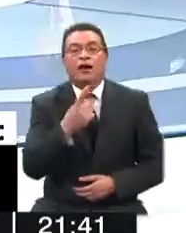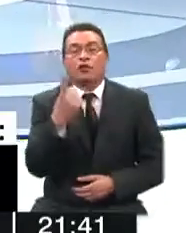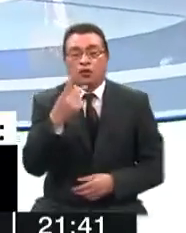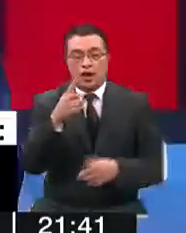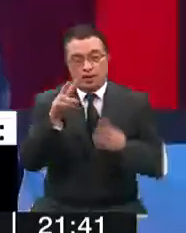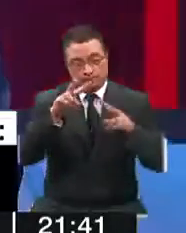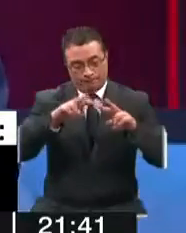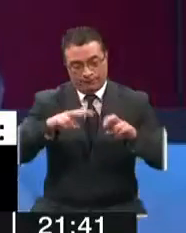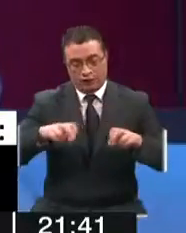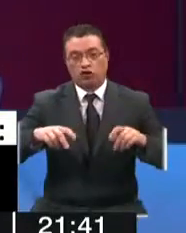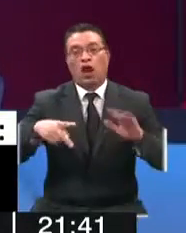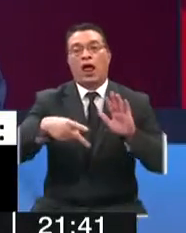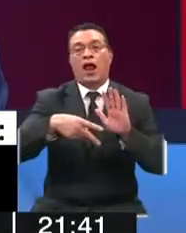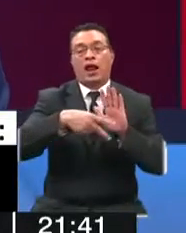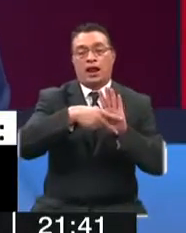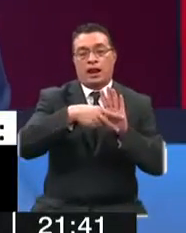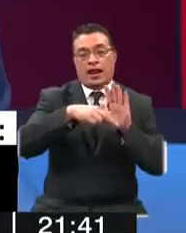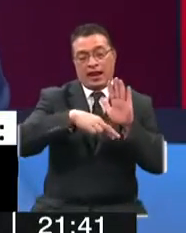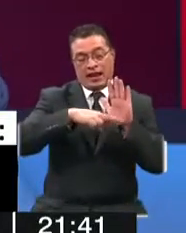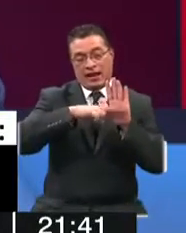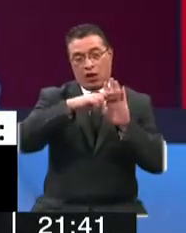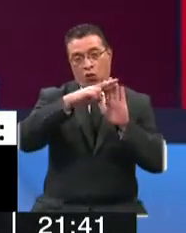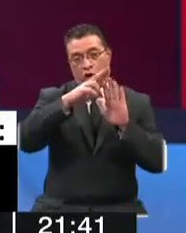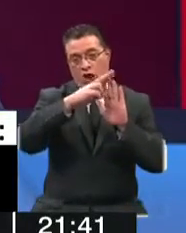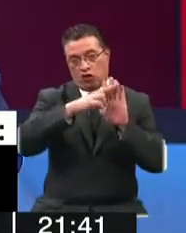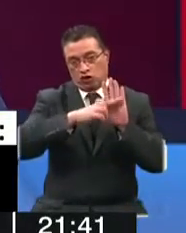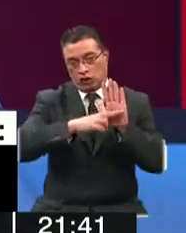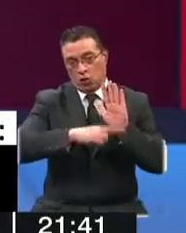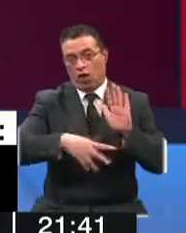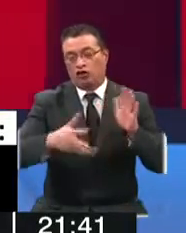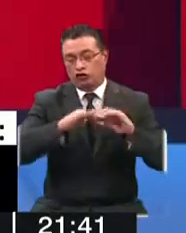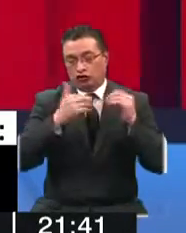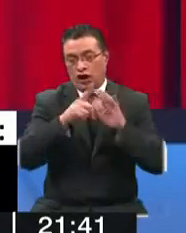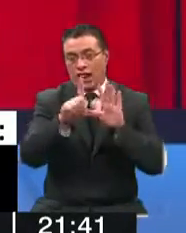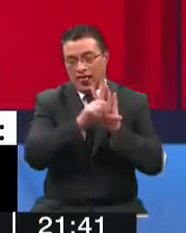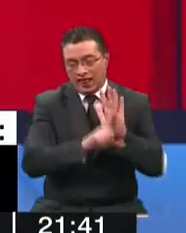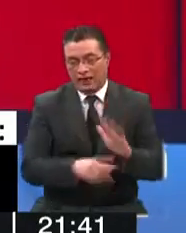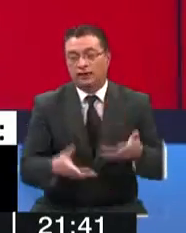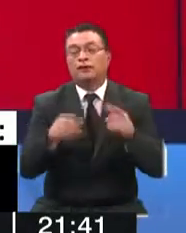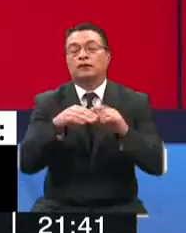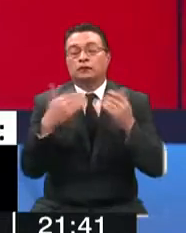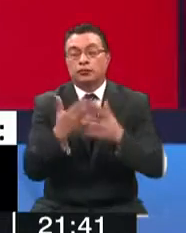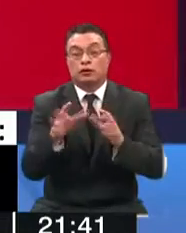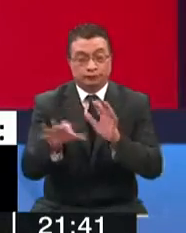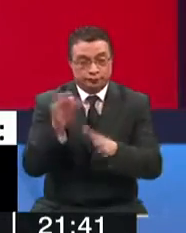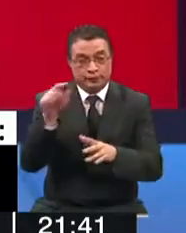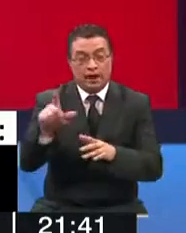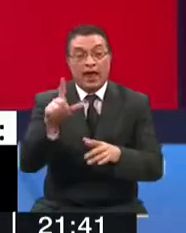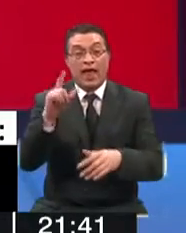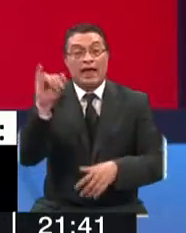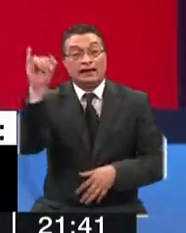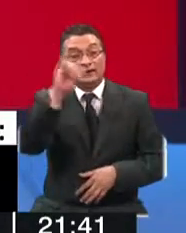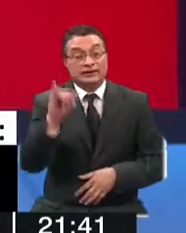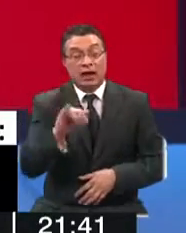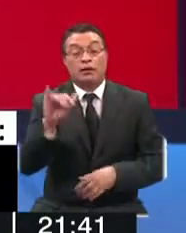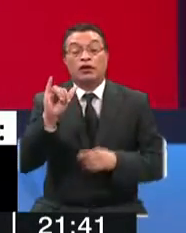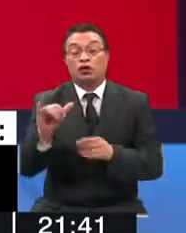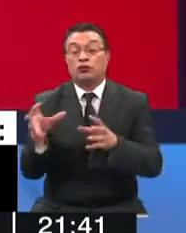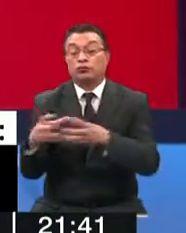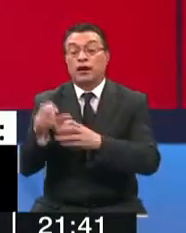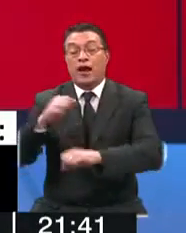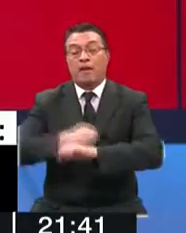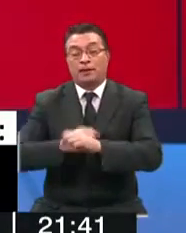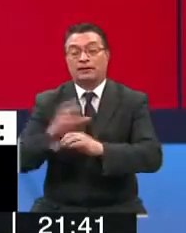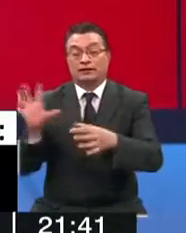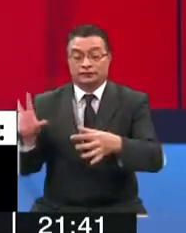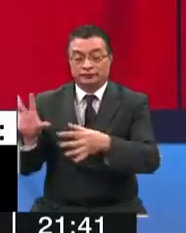del marco regulatorio que permita justamente mirar no solamente la información que surge de la ISAPRE, sino eventualmente del holding, de las empresas